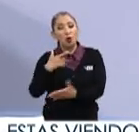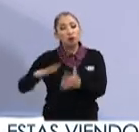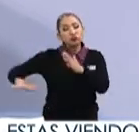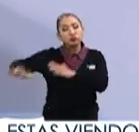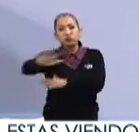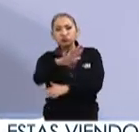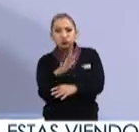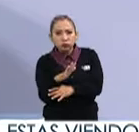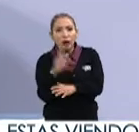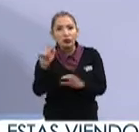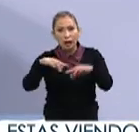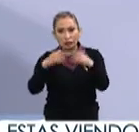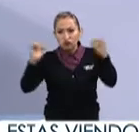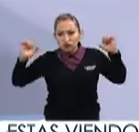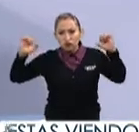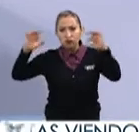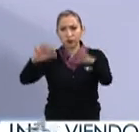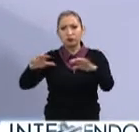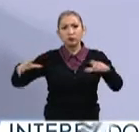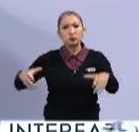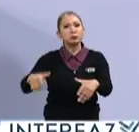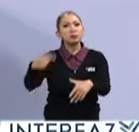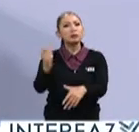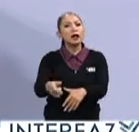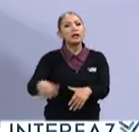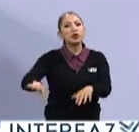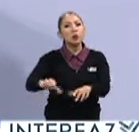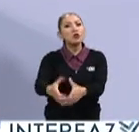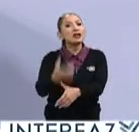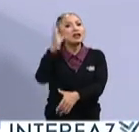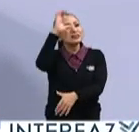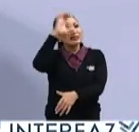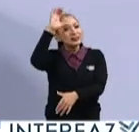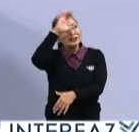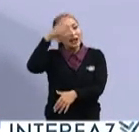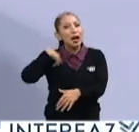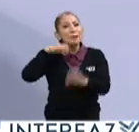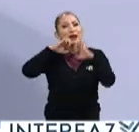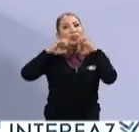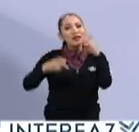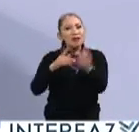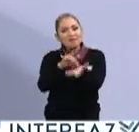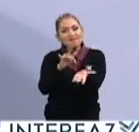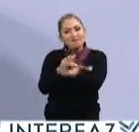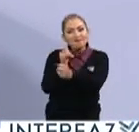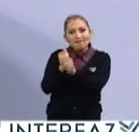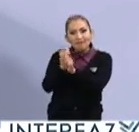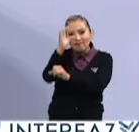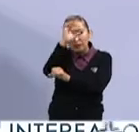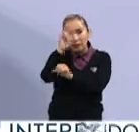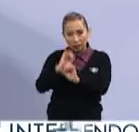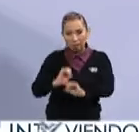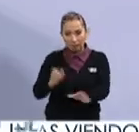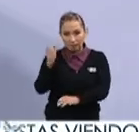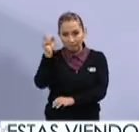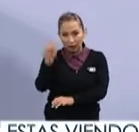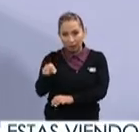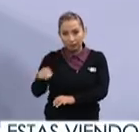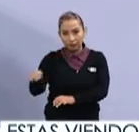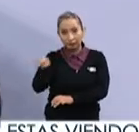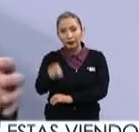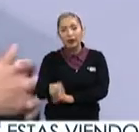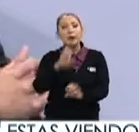un encuentro de comunidad científica, periodismo científico. Y es que precisamente